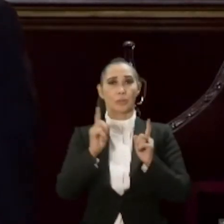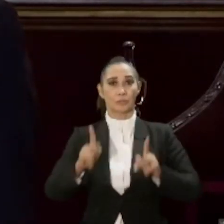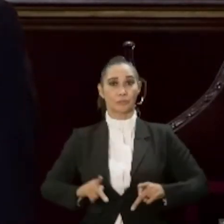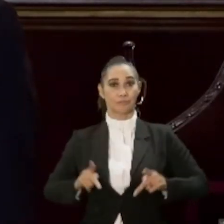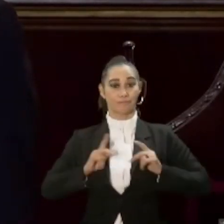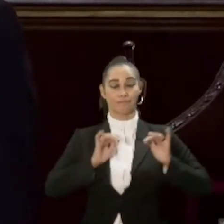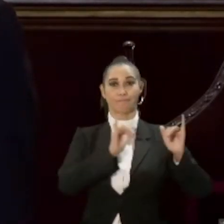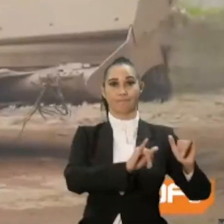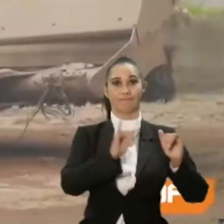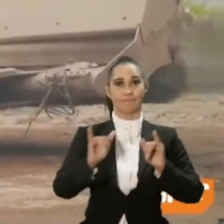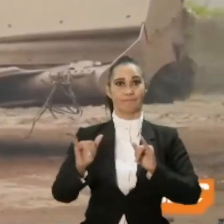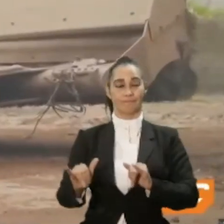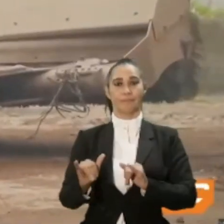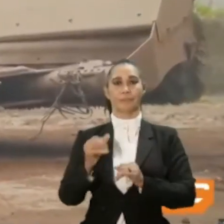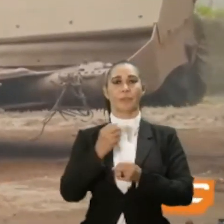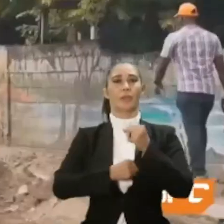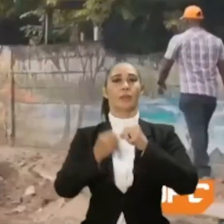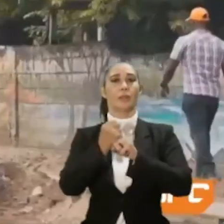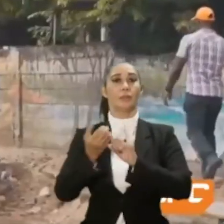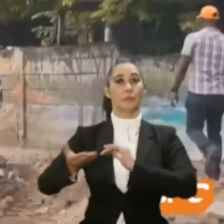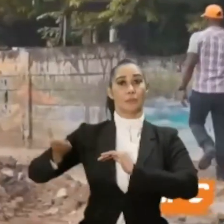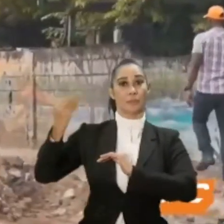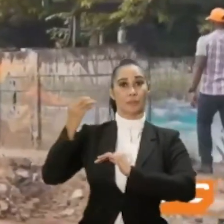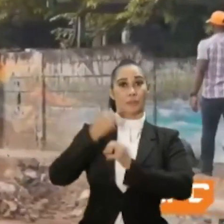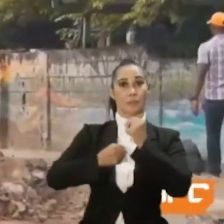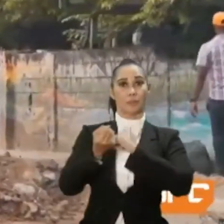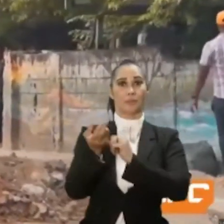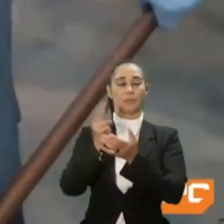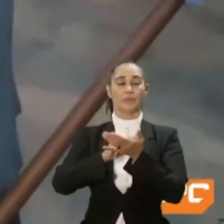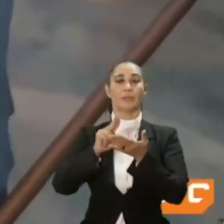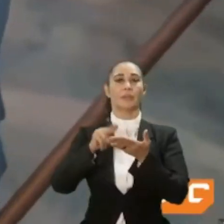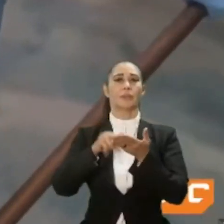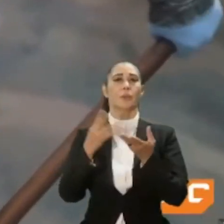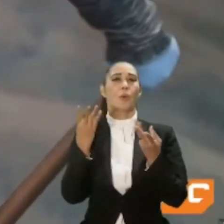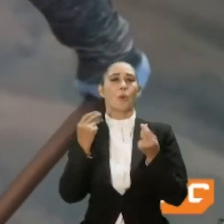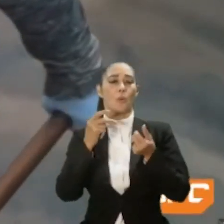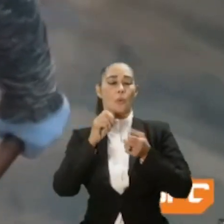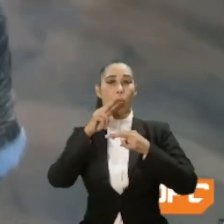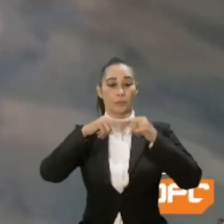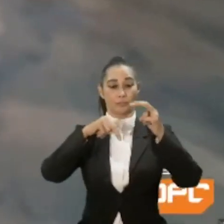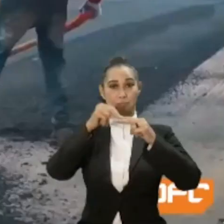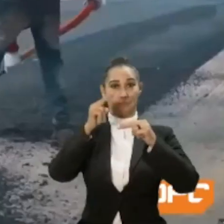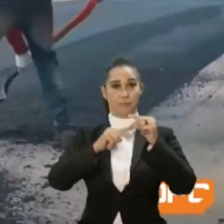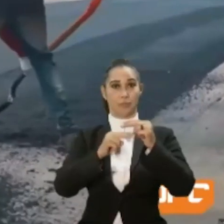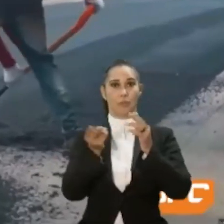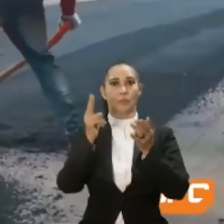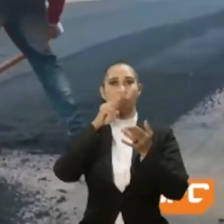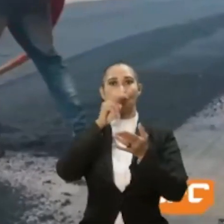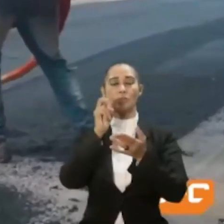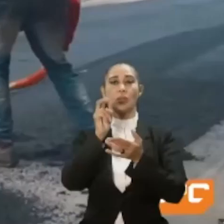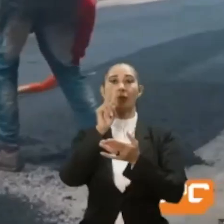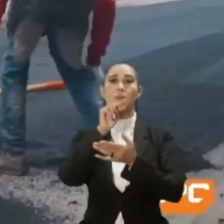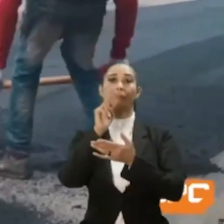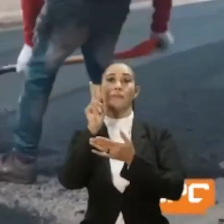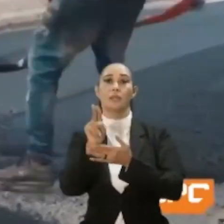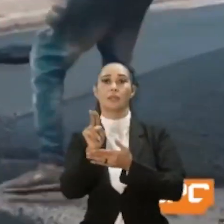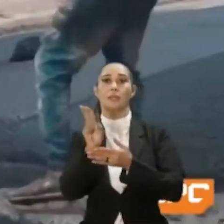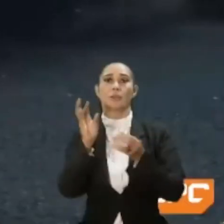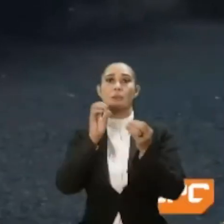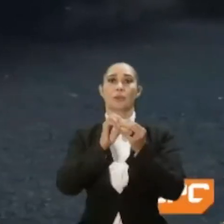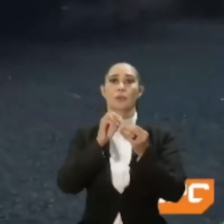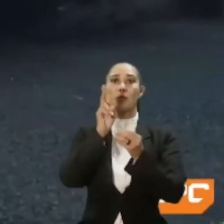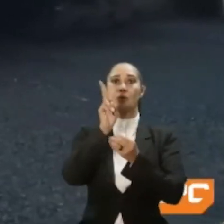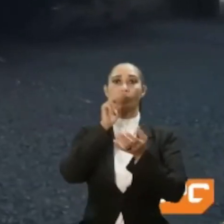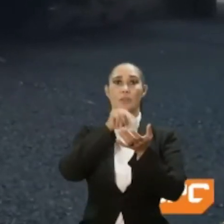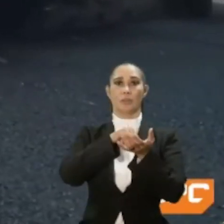pasado 2022, el gobierno ejecutó 271 obras de infraestructura con una inversión de